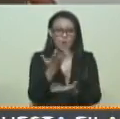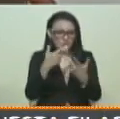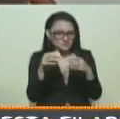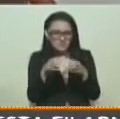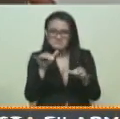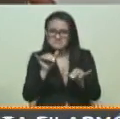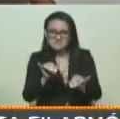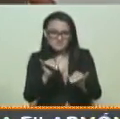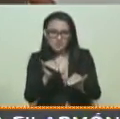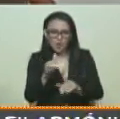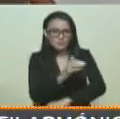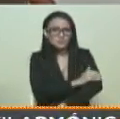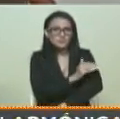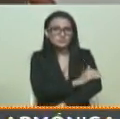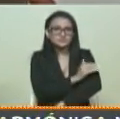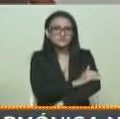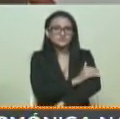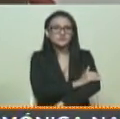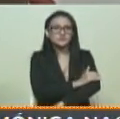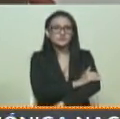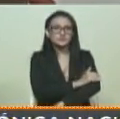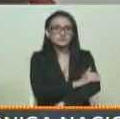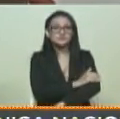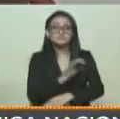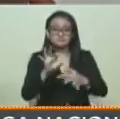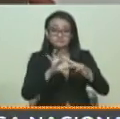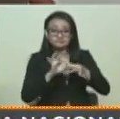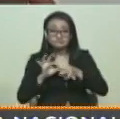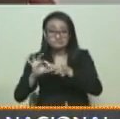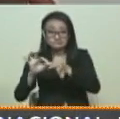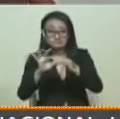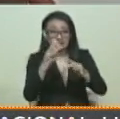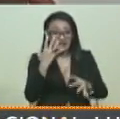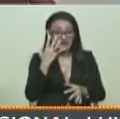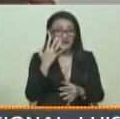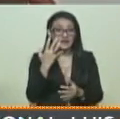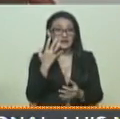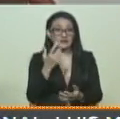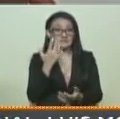derecha venezolana vinculados a estos actos terroristas.